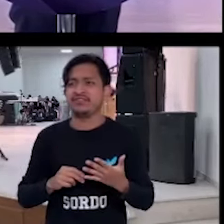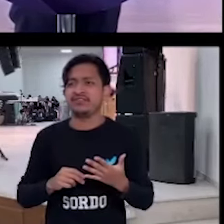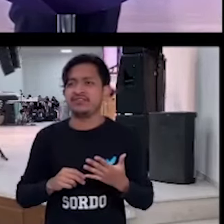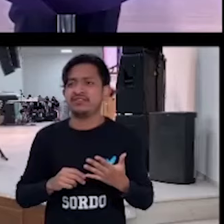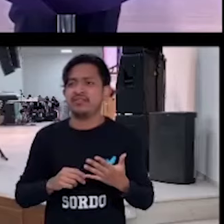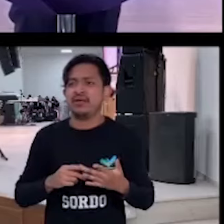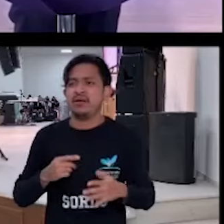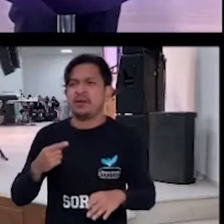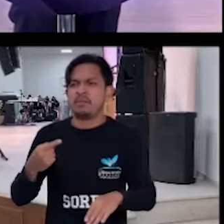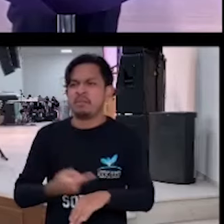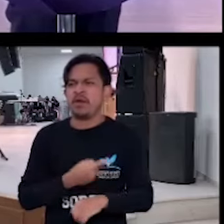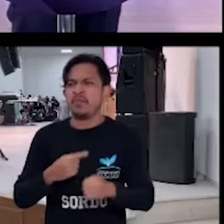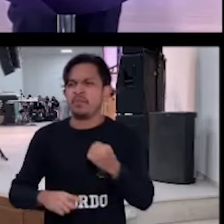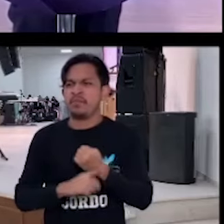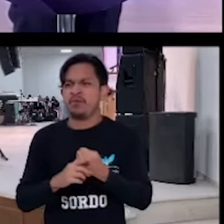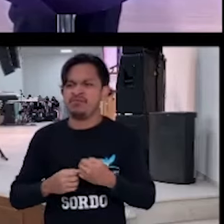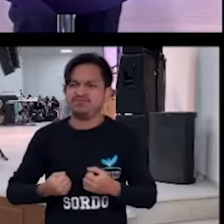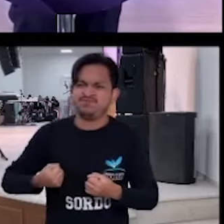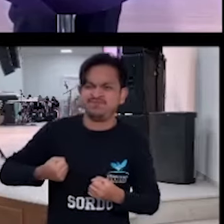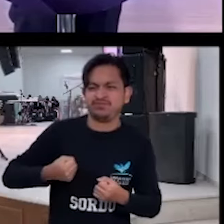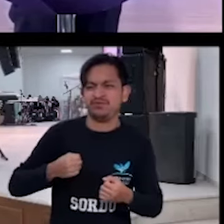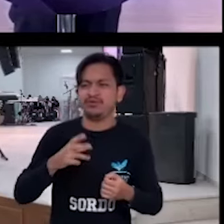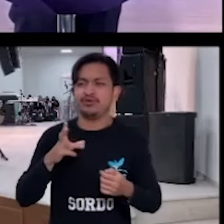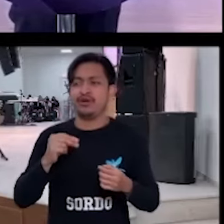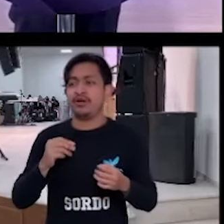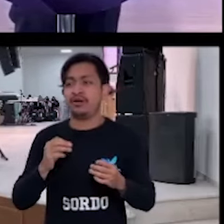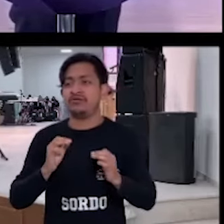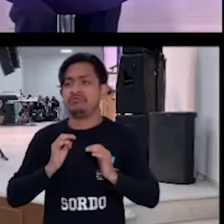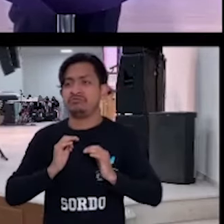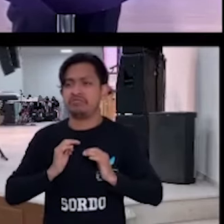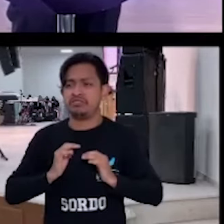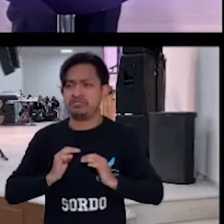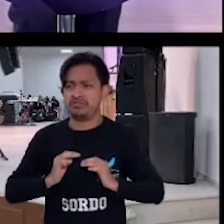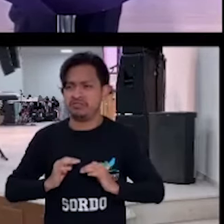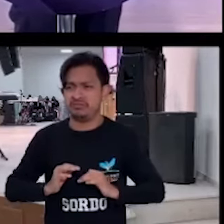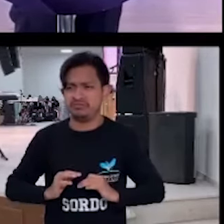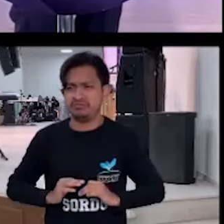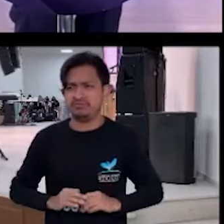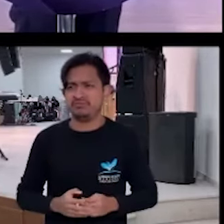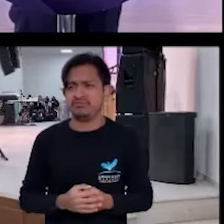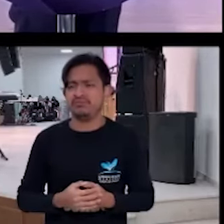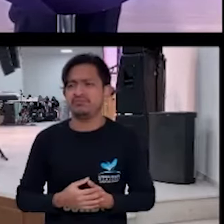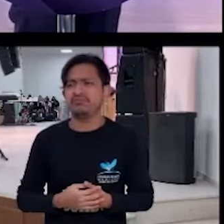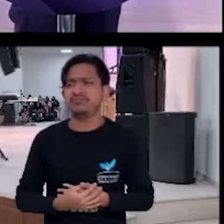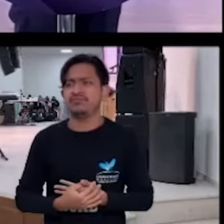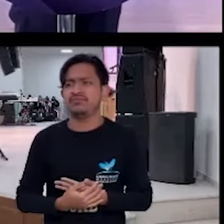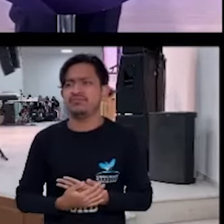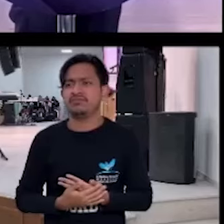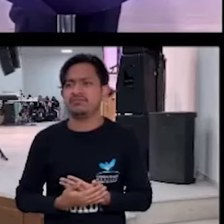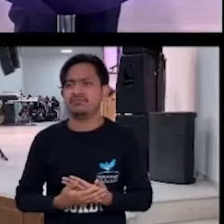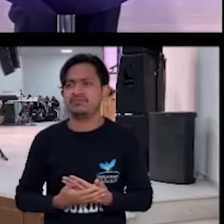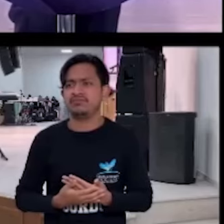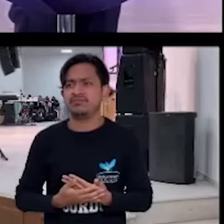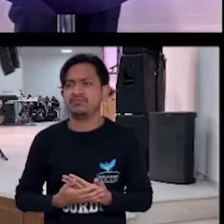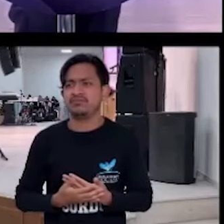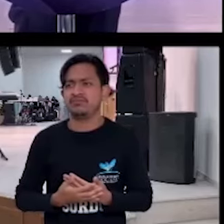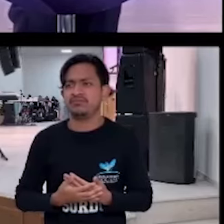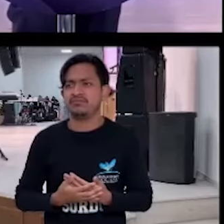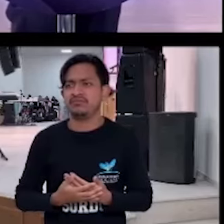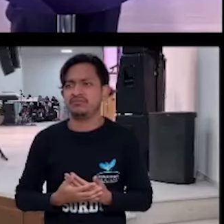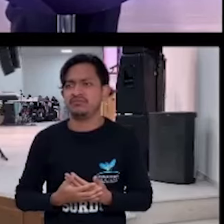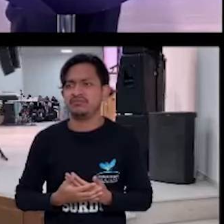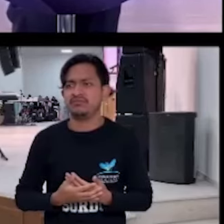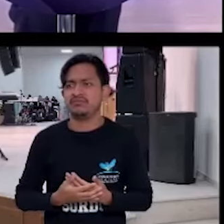dinero. Verso 4. Debe dirigir bien a su propia familia y que sus hijos lo respeten y